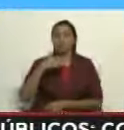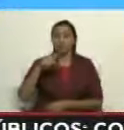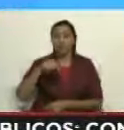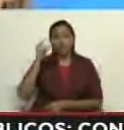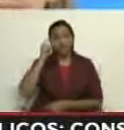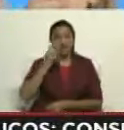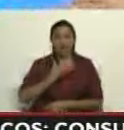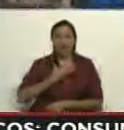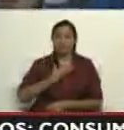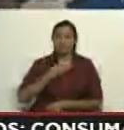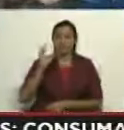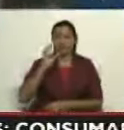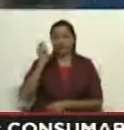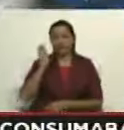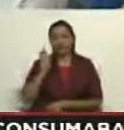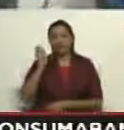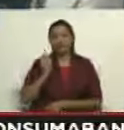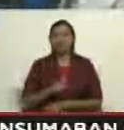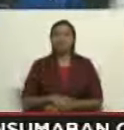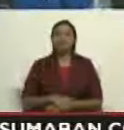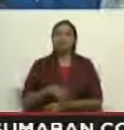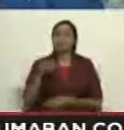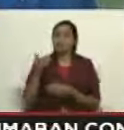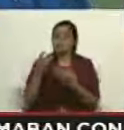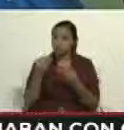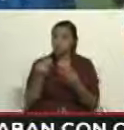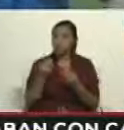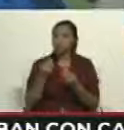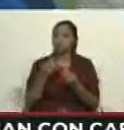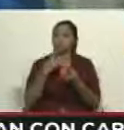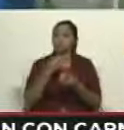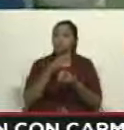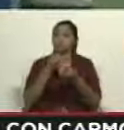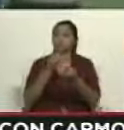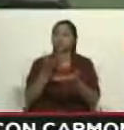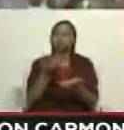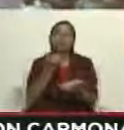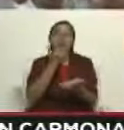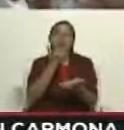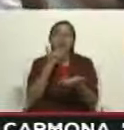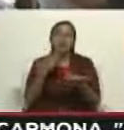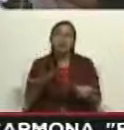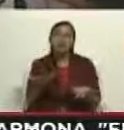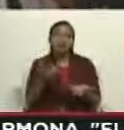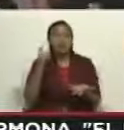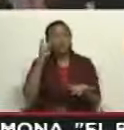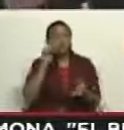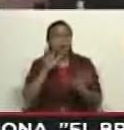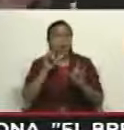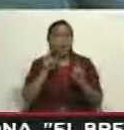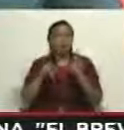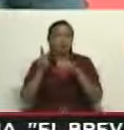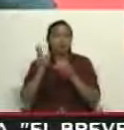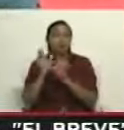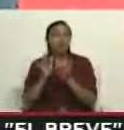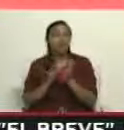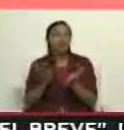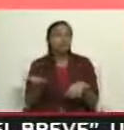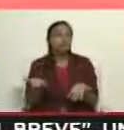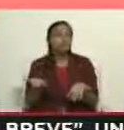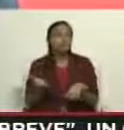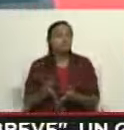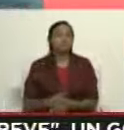Caracas. Y bueno, que tiene mucho que decirnos de qué sucedió el 11, el 12 y el 13 de abril.